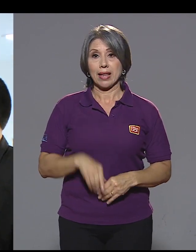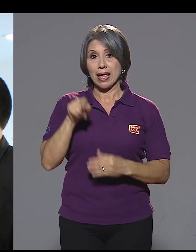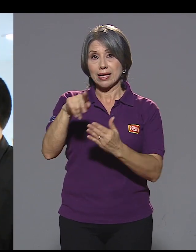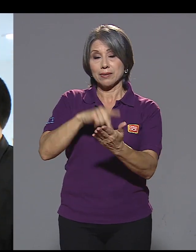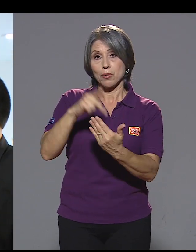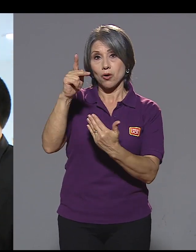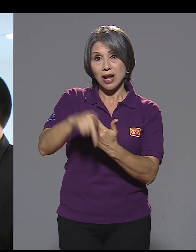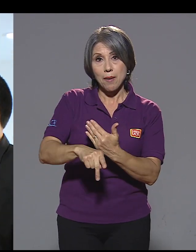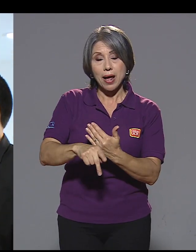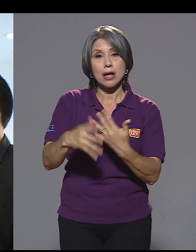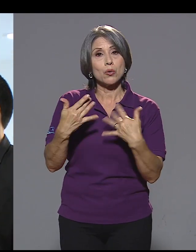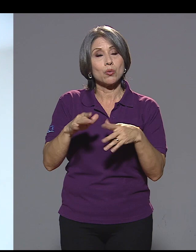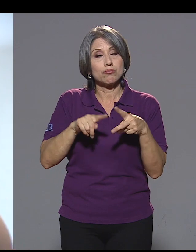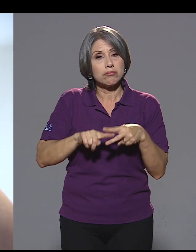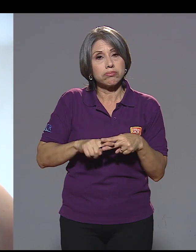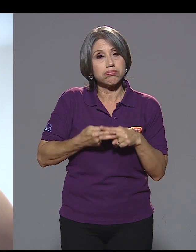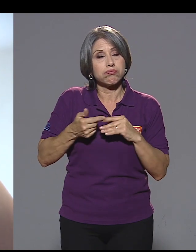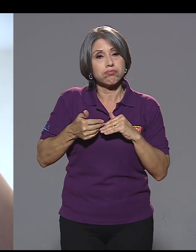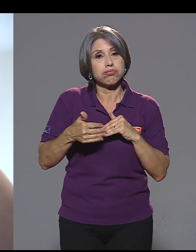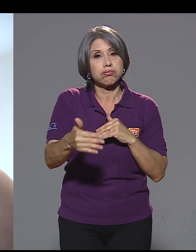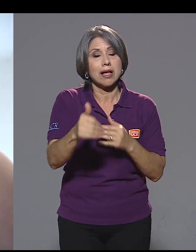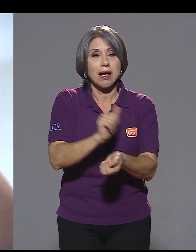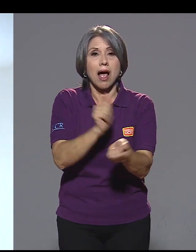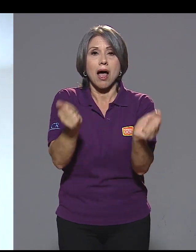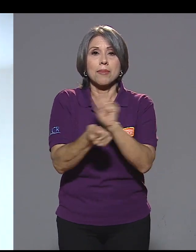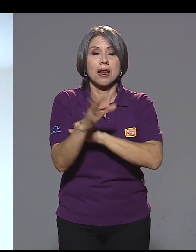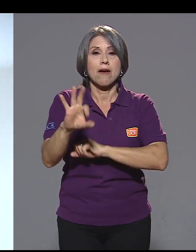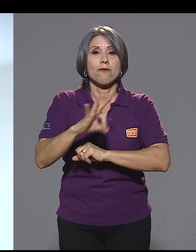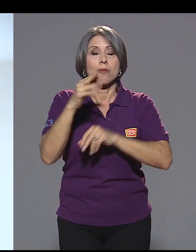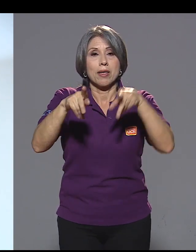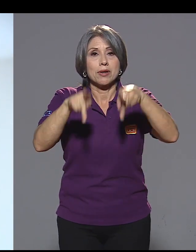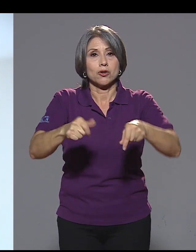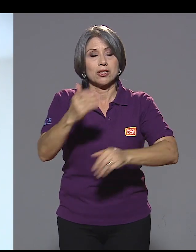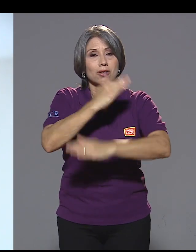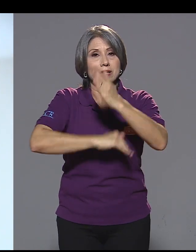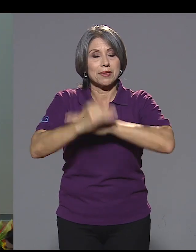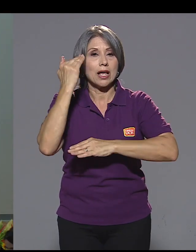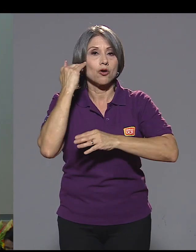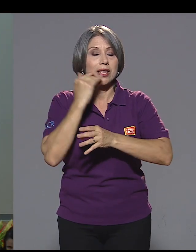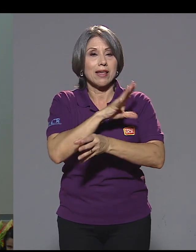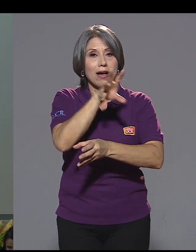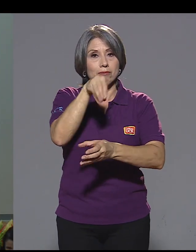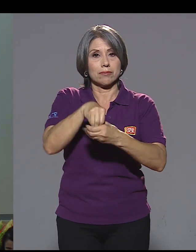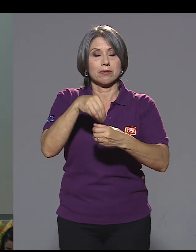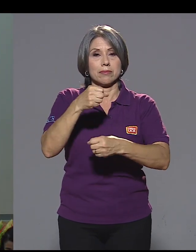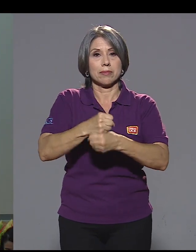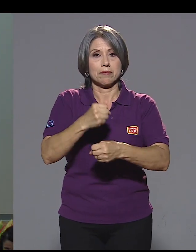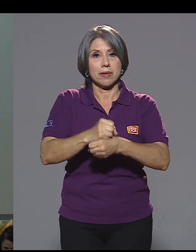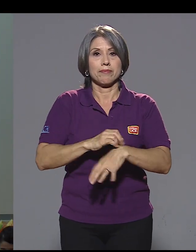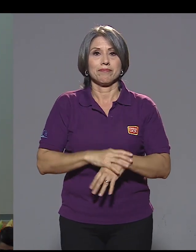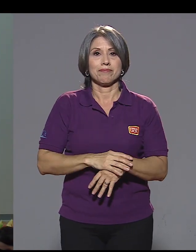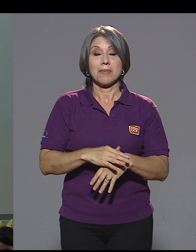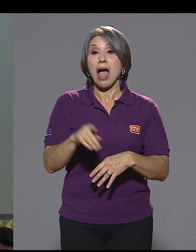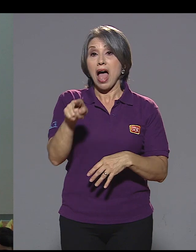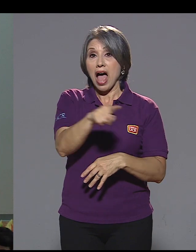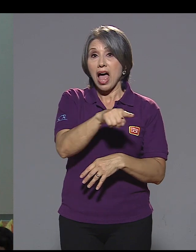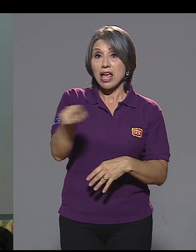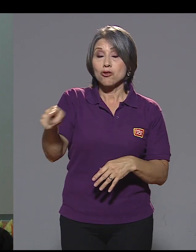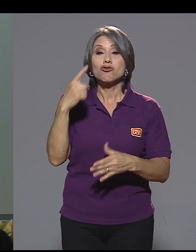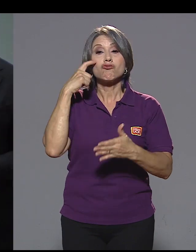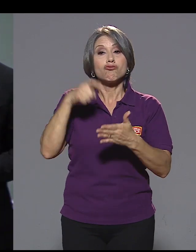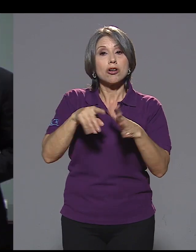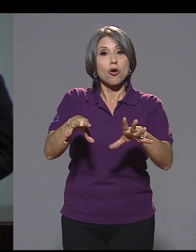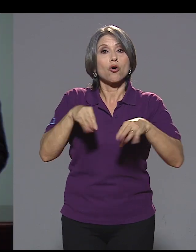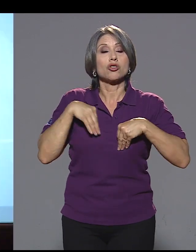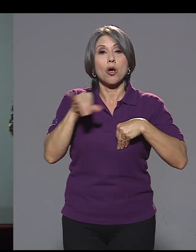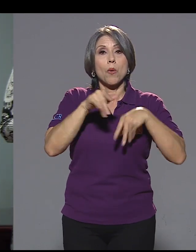Este programa ha marcado el inicio para cambiar la forma de inclusión de las personas con discapacidad cognitiva, al reconocerles como una población